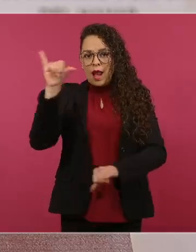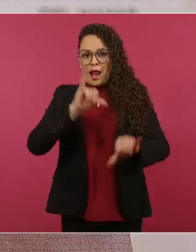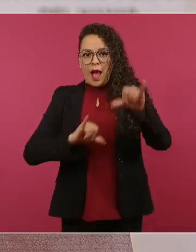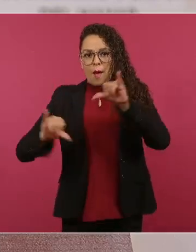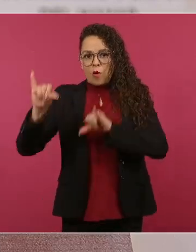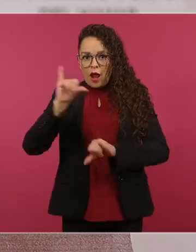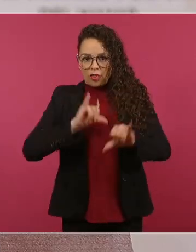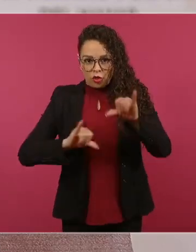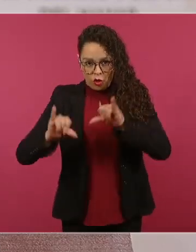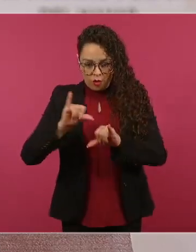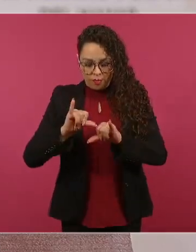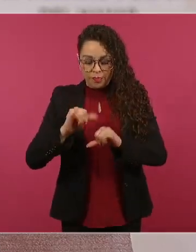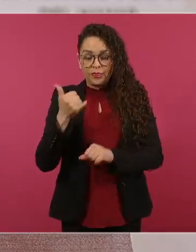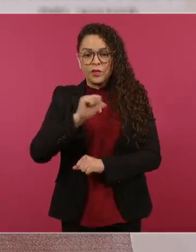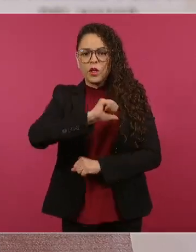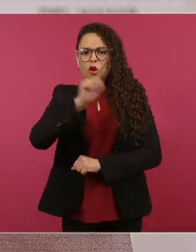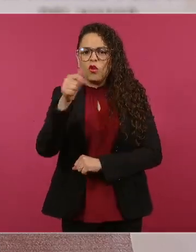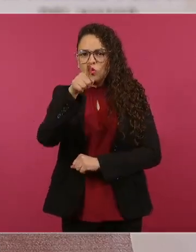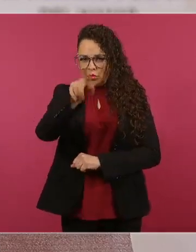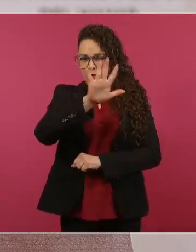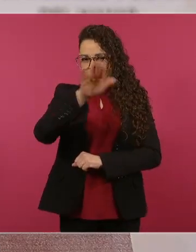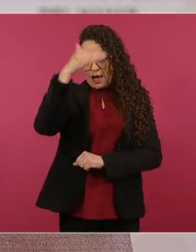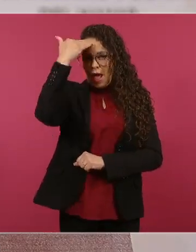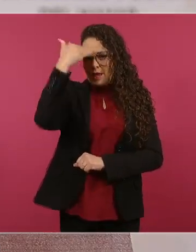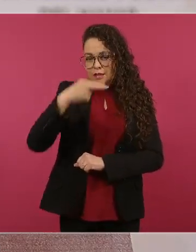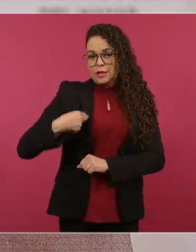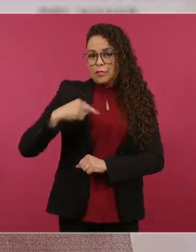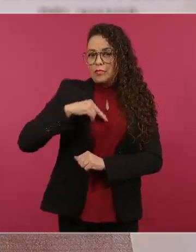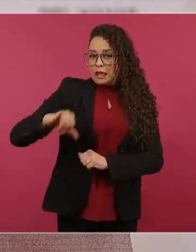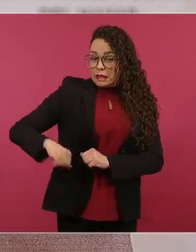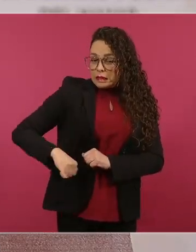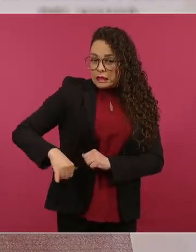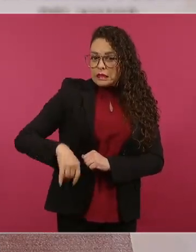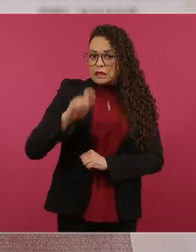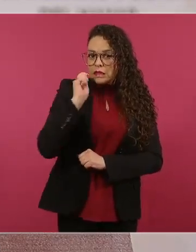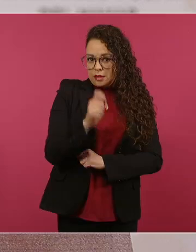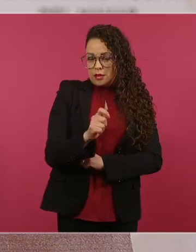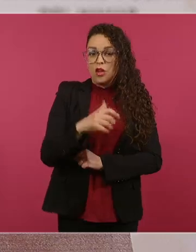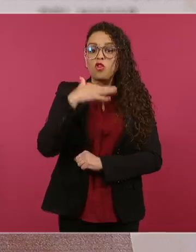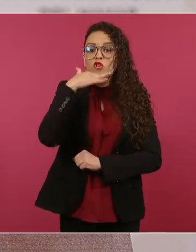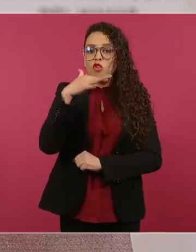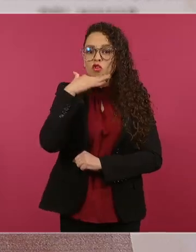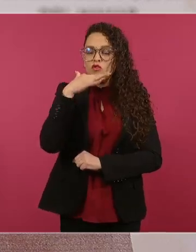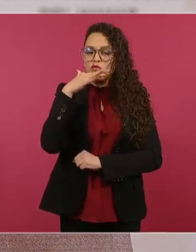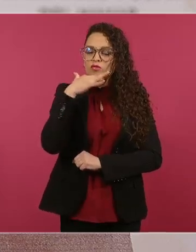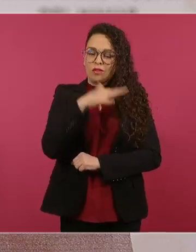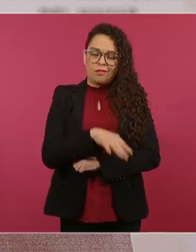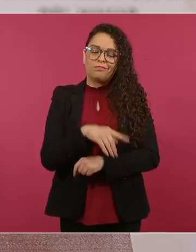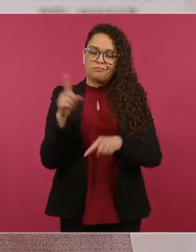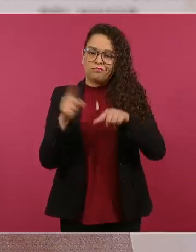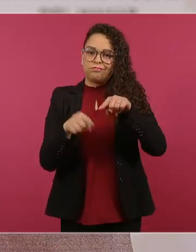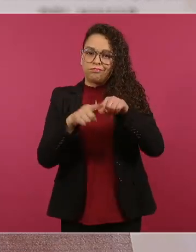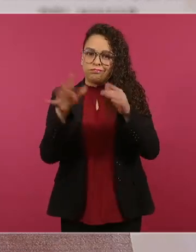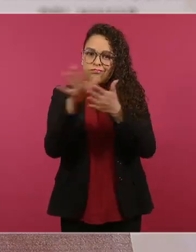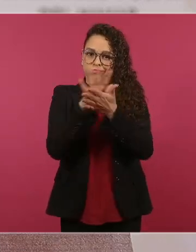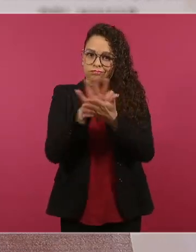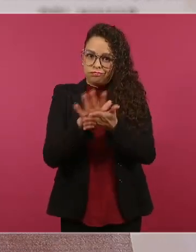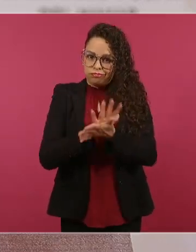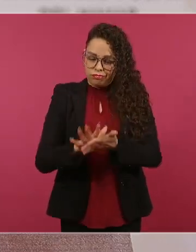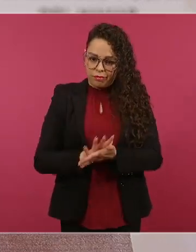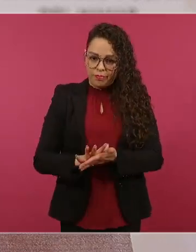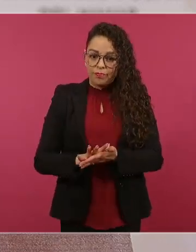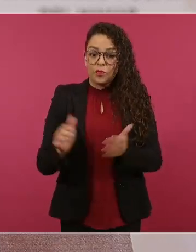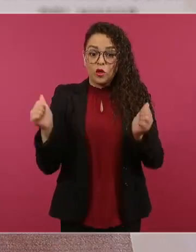es el combate a la corrupción. También en este caso, esto con el apoyo de Función Pública, de la Secretaría de Seguridad